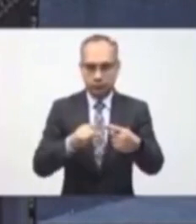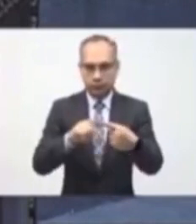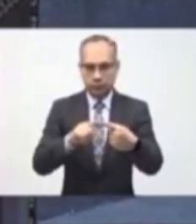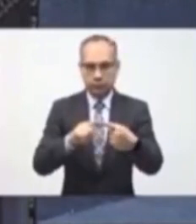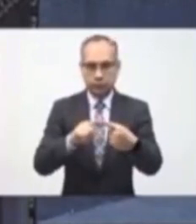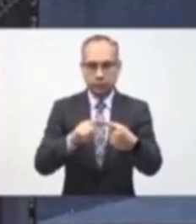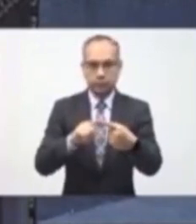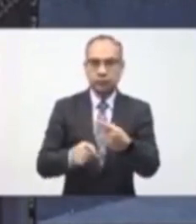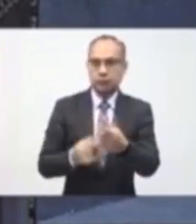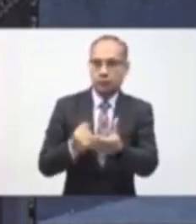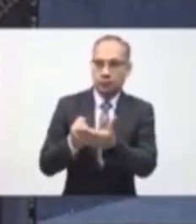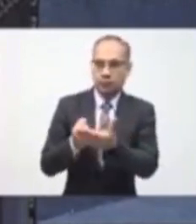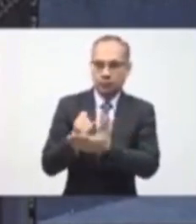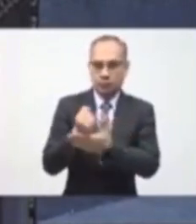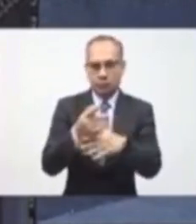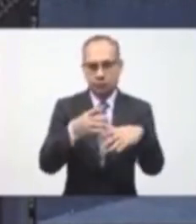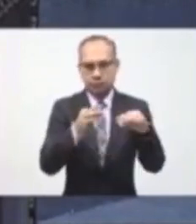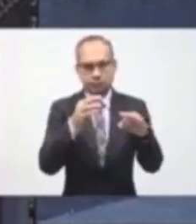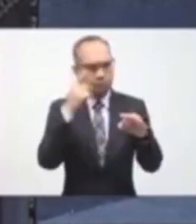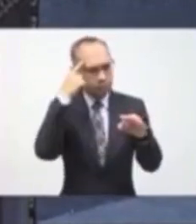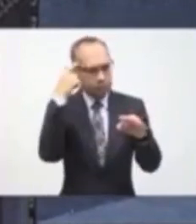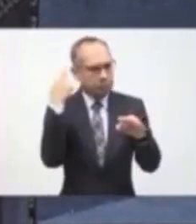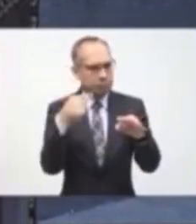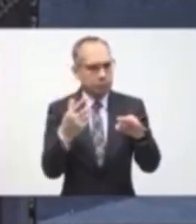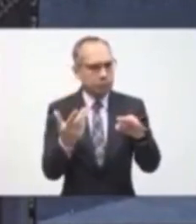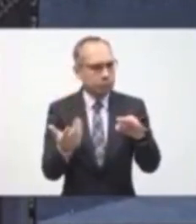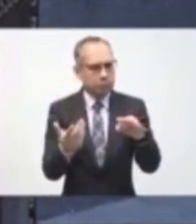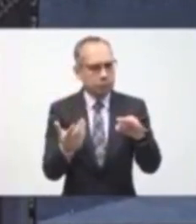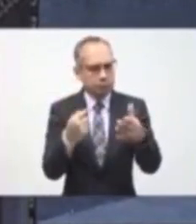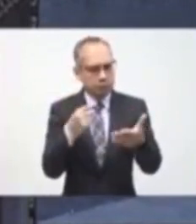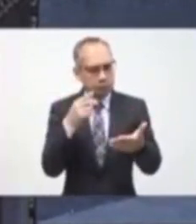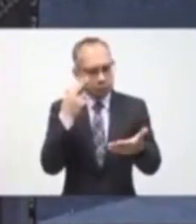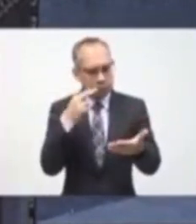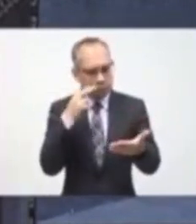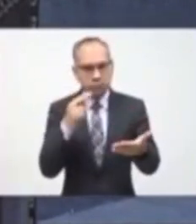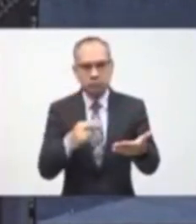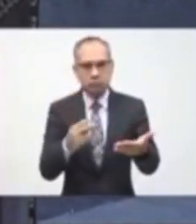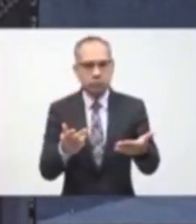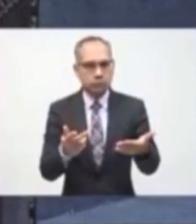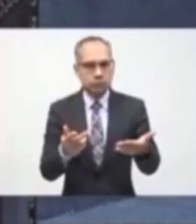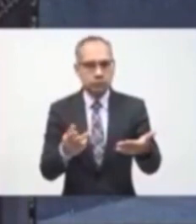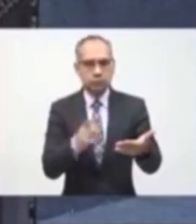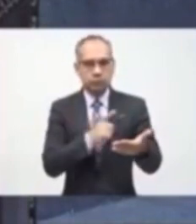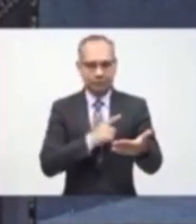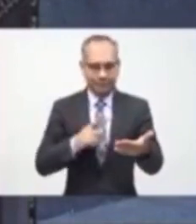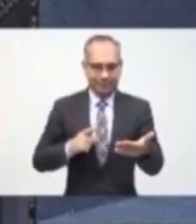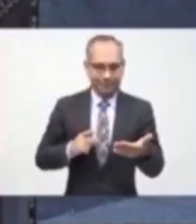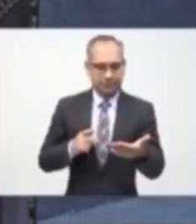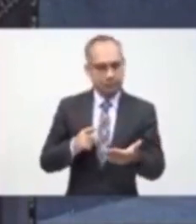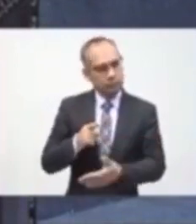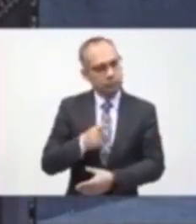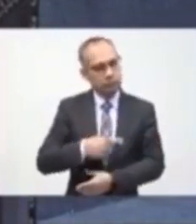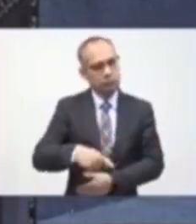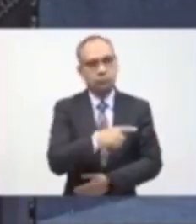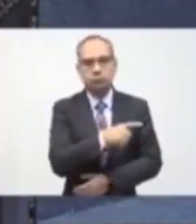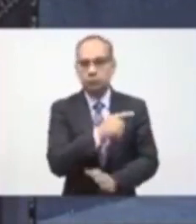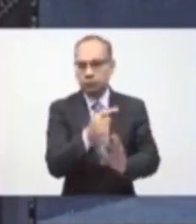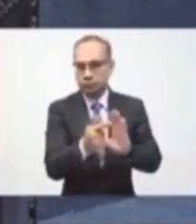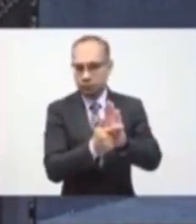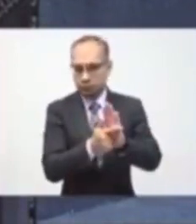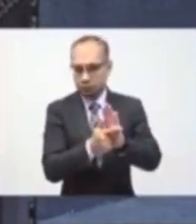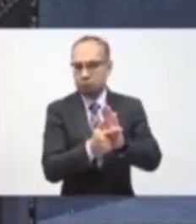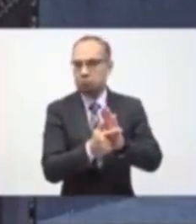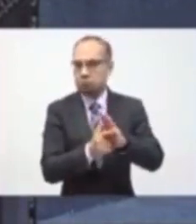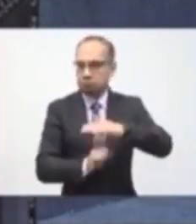Hidalguense para devolver al pueblo lo robado como un organismo descentralizado de la Administración pública Estatal disponiendo